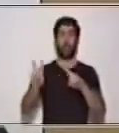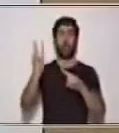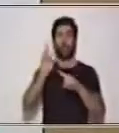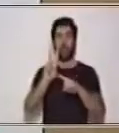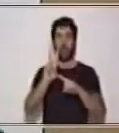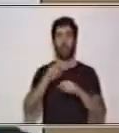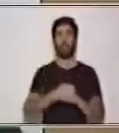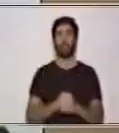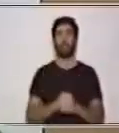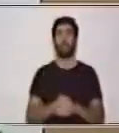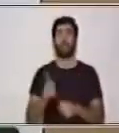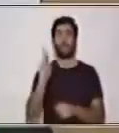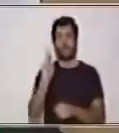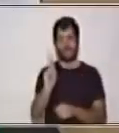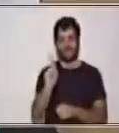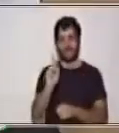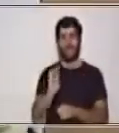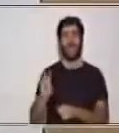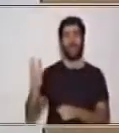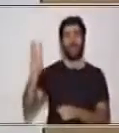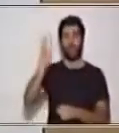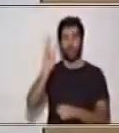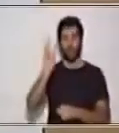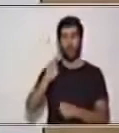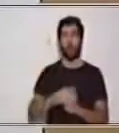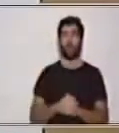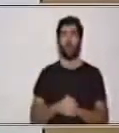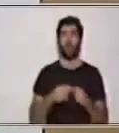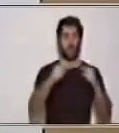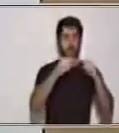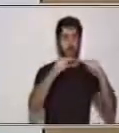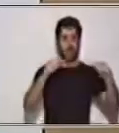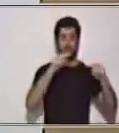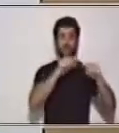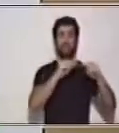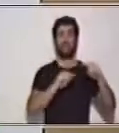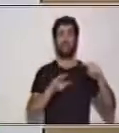cuadrado y al cubo dividido